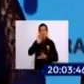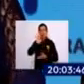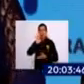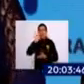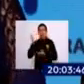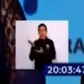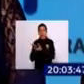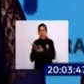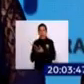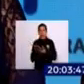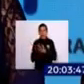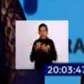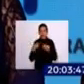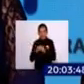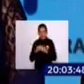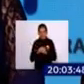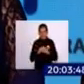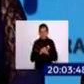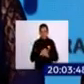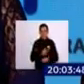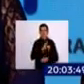1.885 actas, de un total de